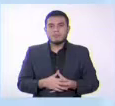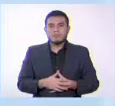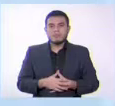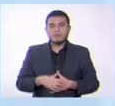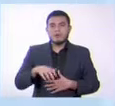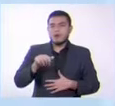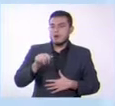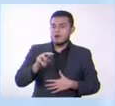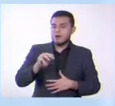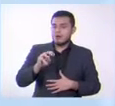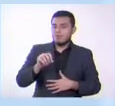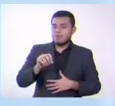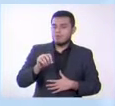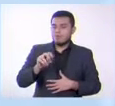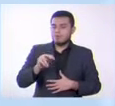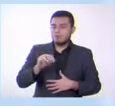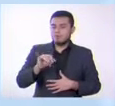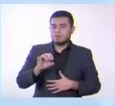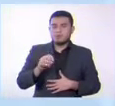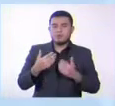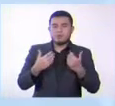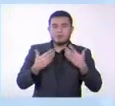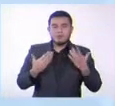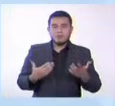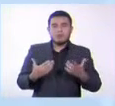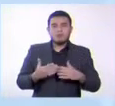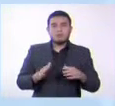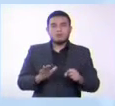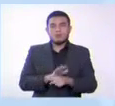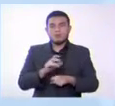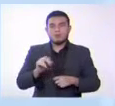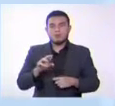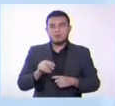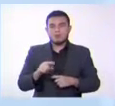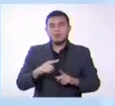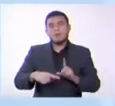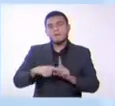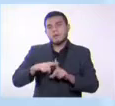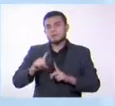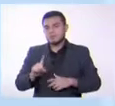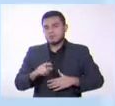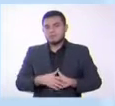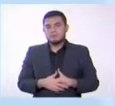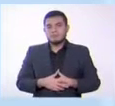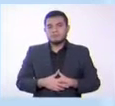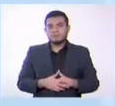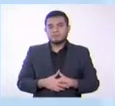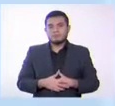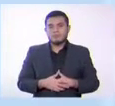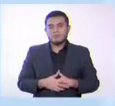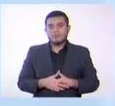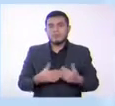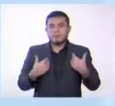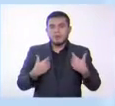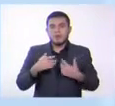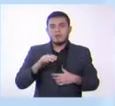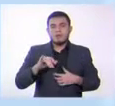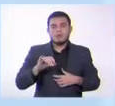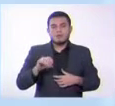amonio, que tiene una carga total de +1. Y tenemos al ion